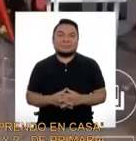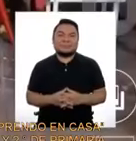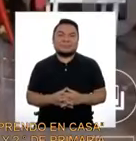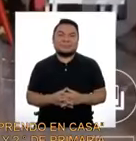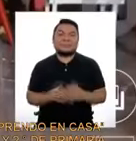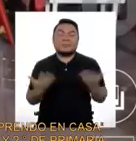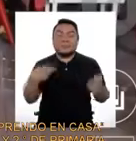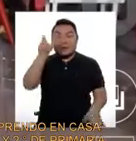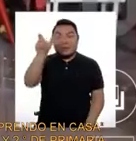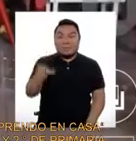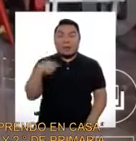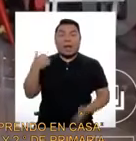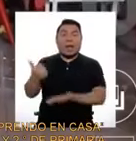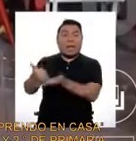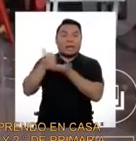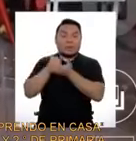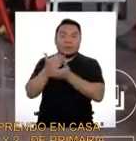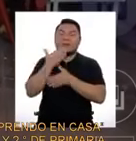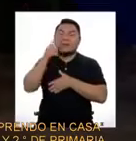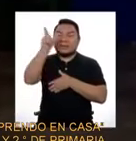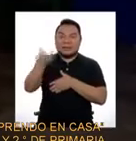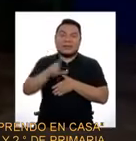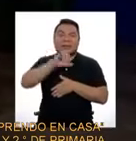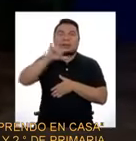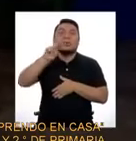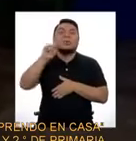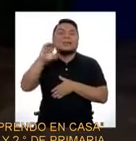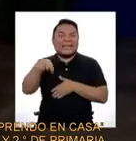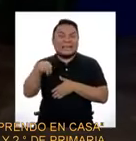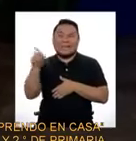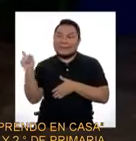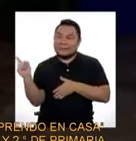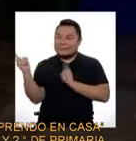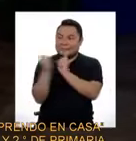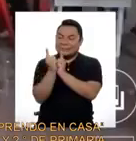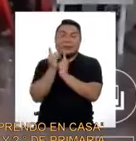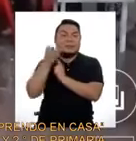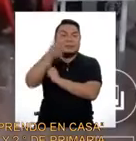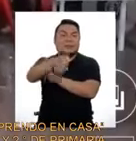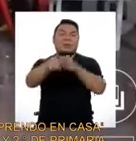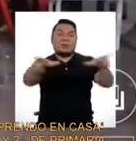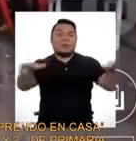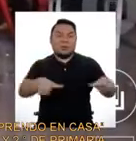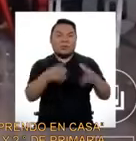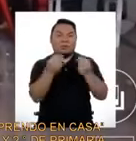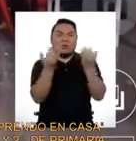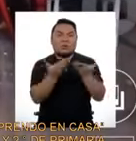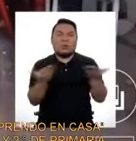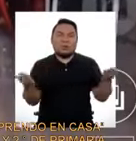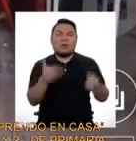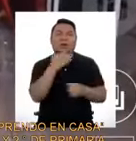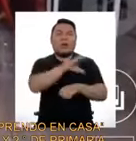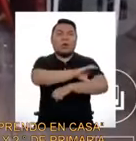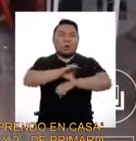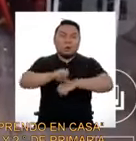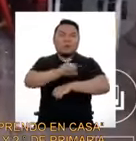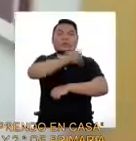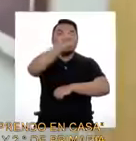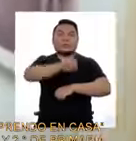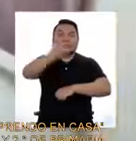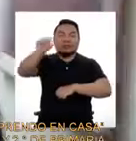La persona que me ayudó en el recorrido se llama Liliana. Primero me llevó a un lugar donde había bastantes instrumentos de la costa, de la sierra y de la